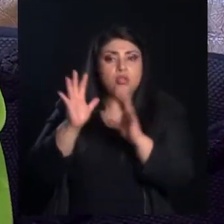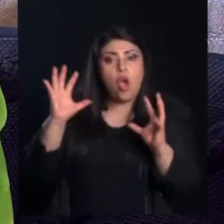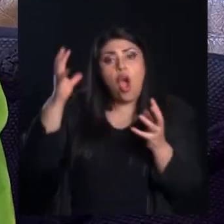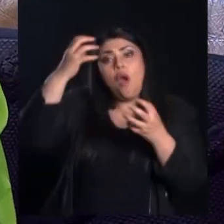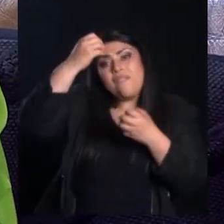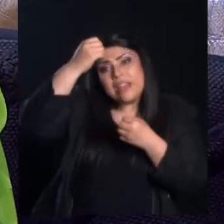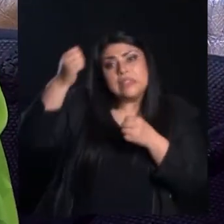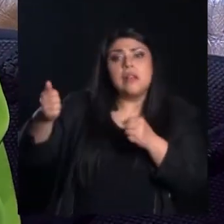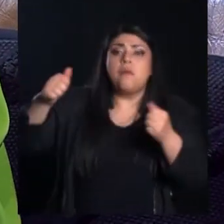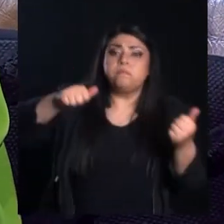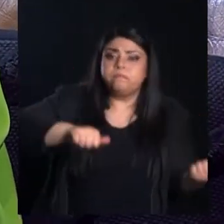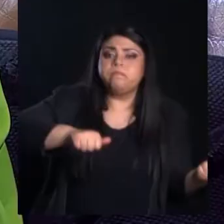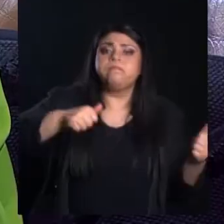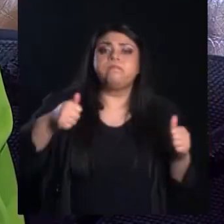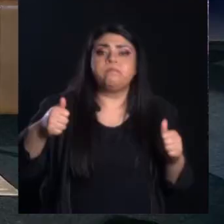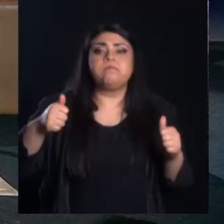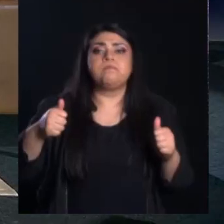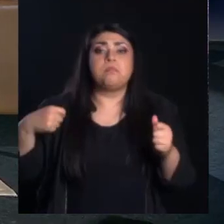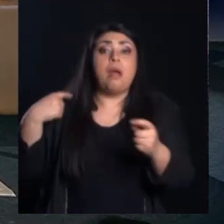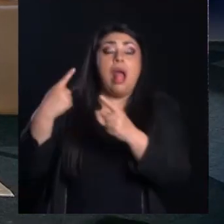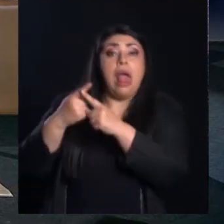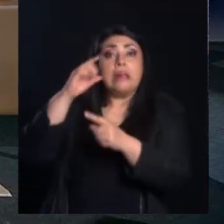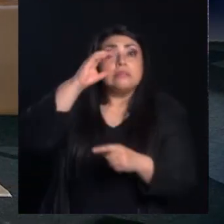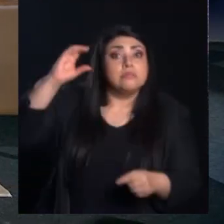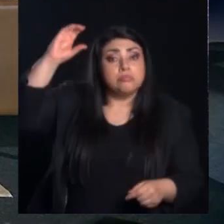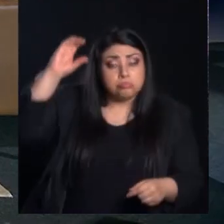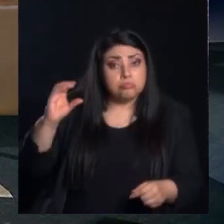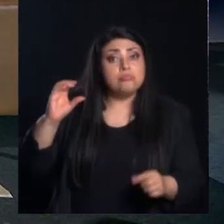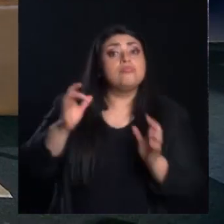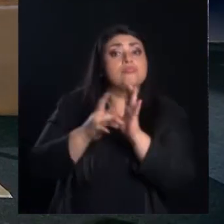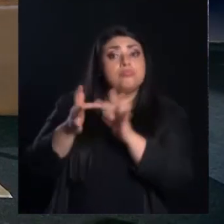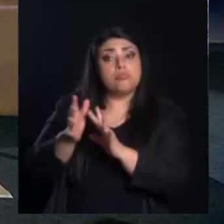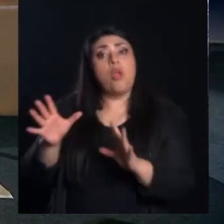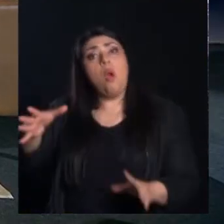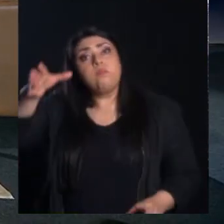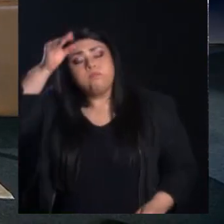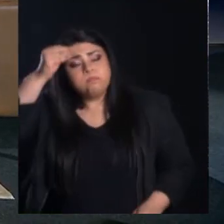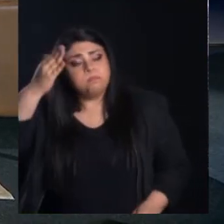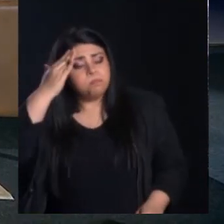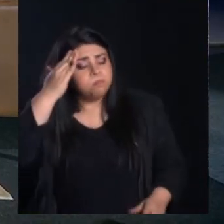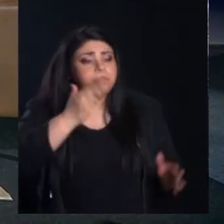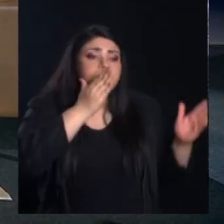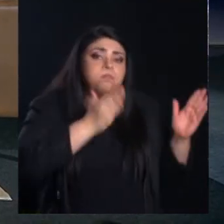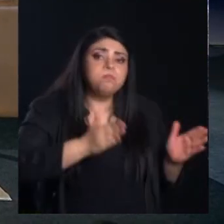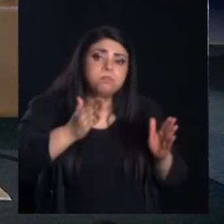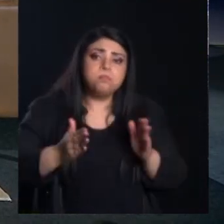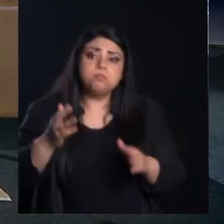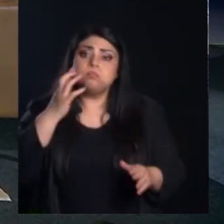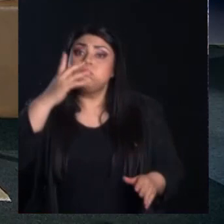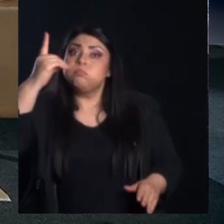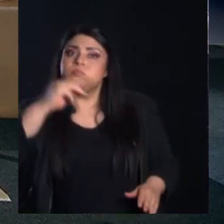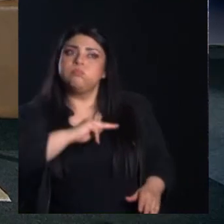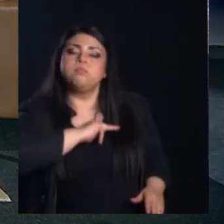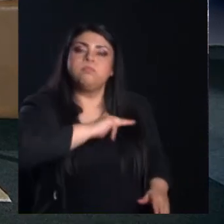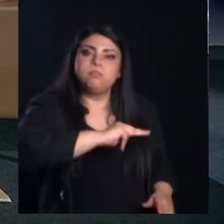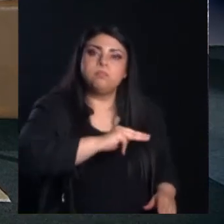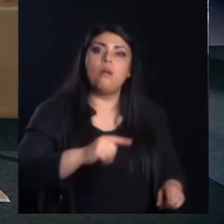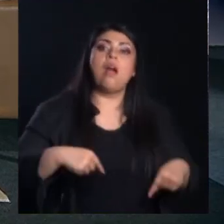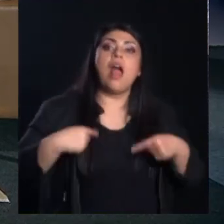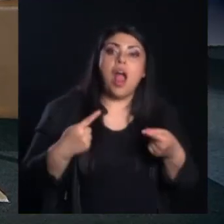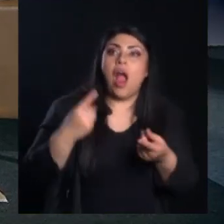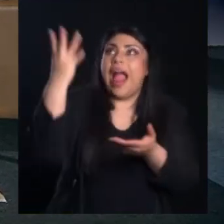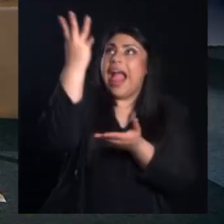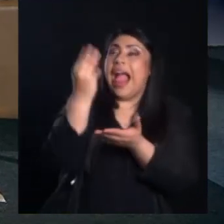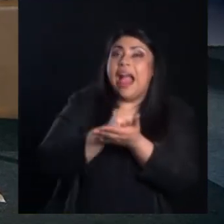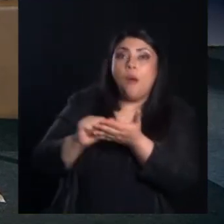jesús fue obediente hasta la muerte sabía de protocolos lo que el padre lo mandó a hacer y cuando fue lleno del